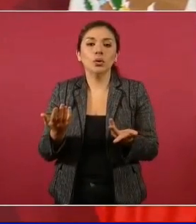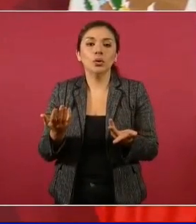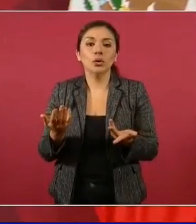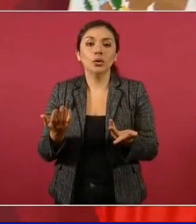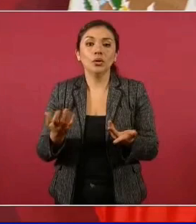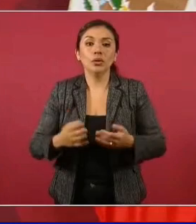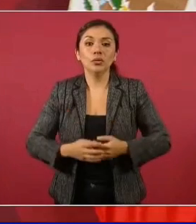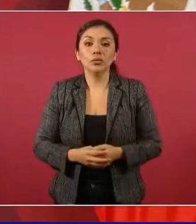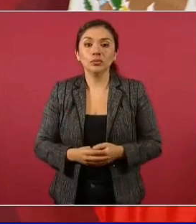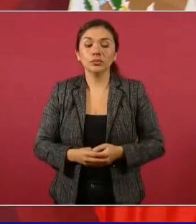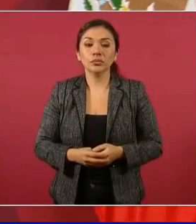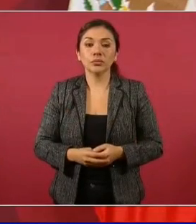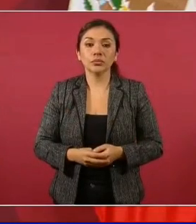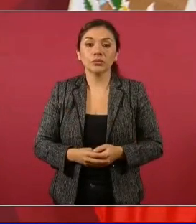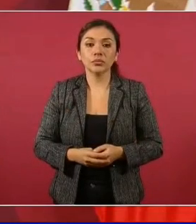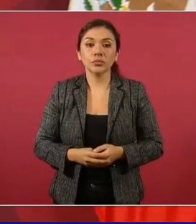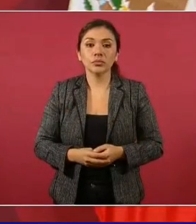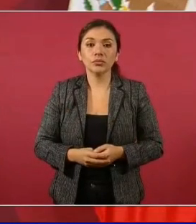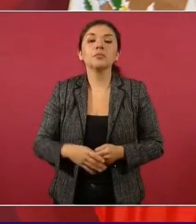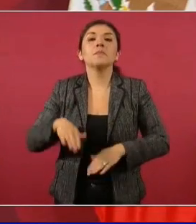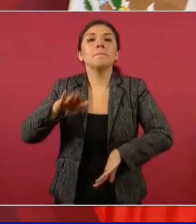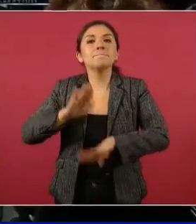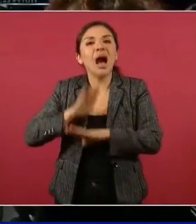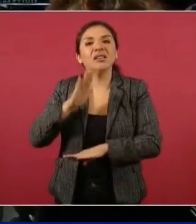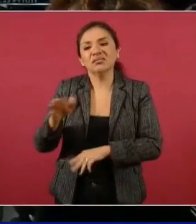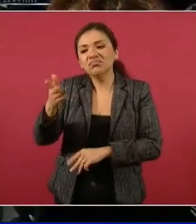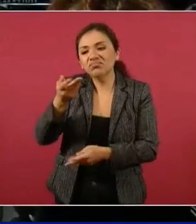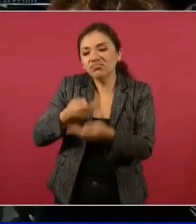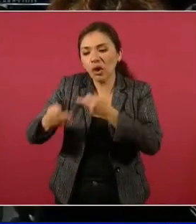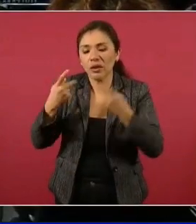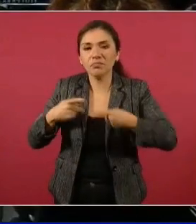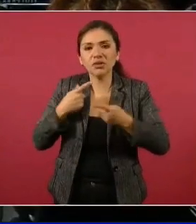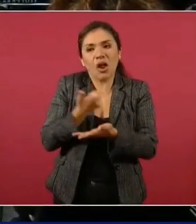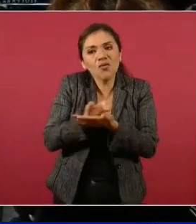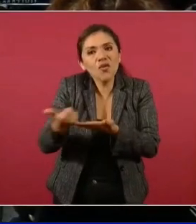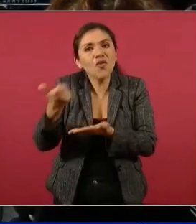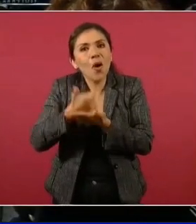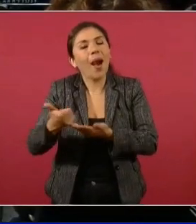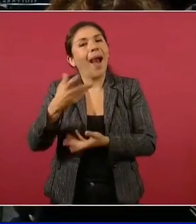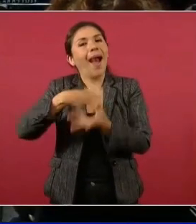con buenos salarios.